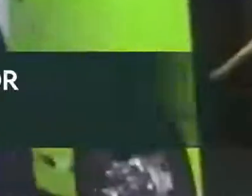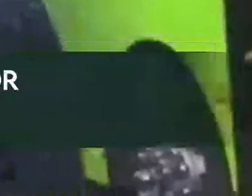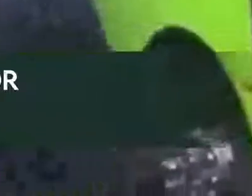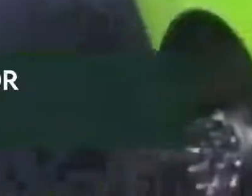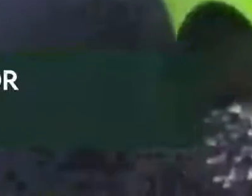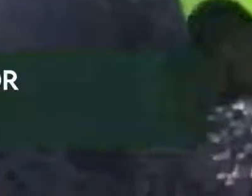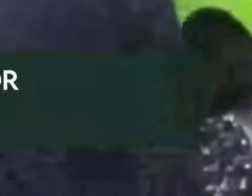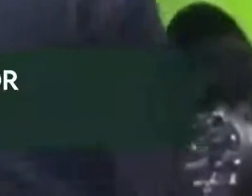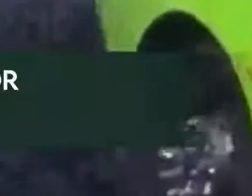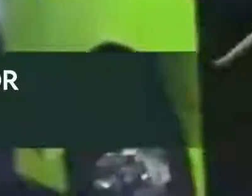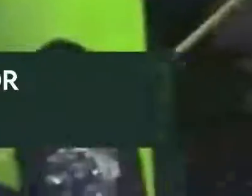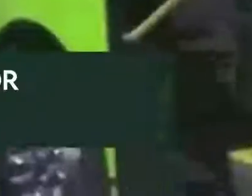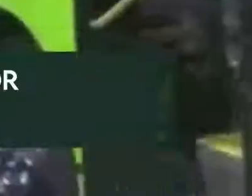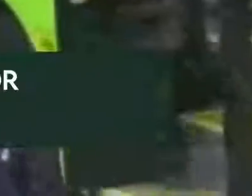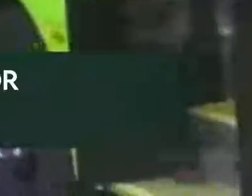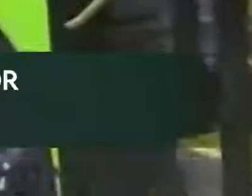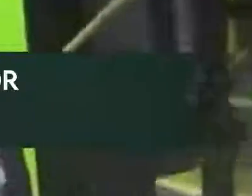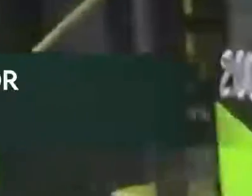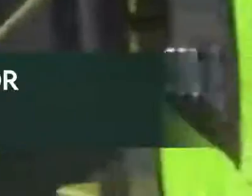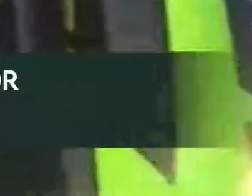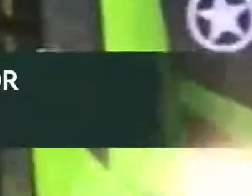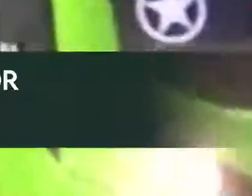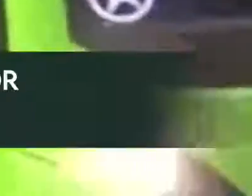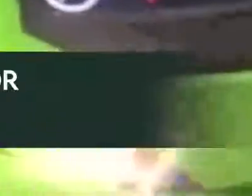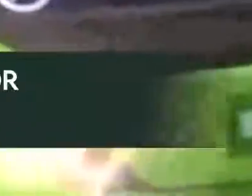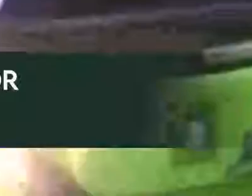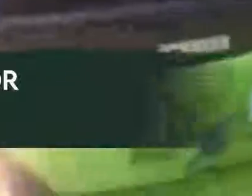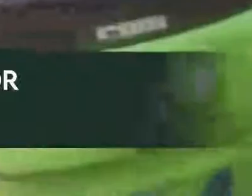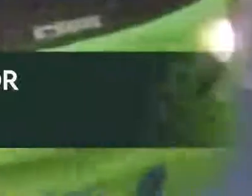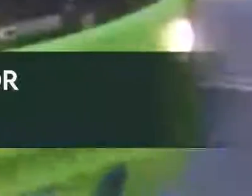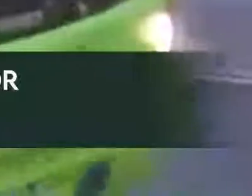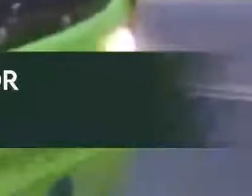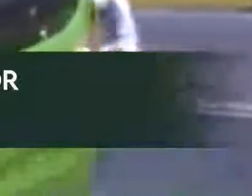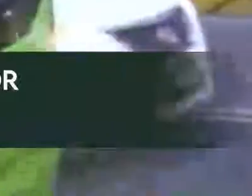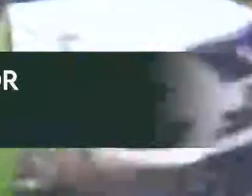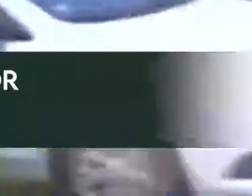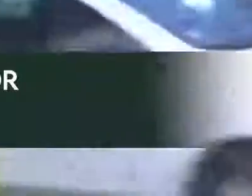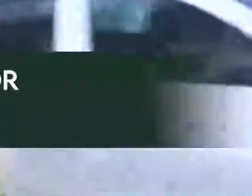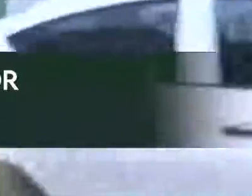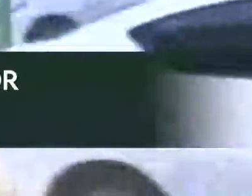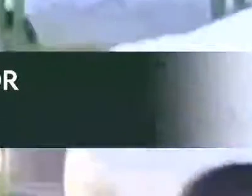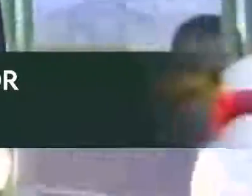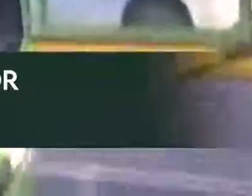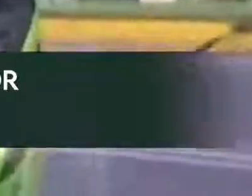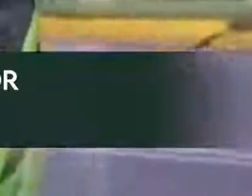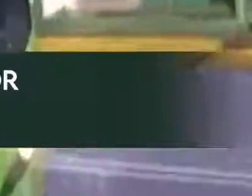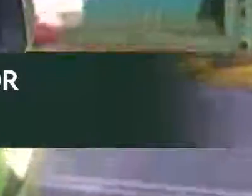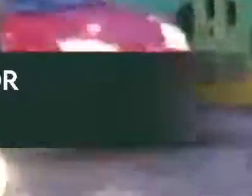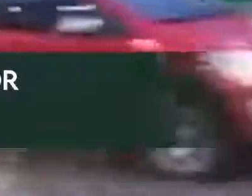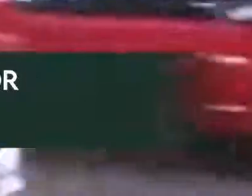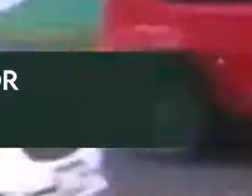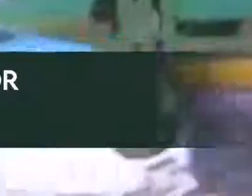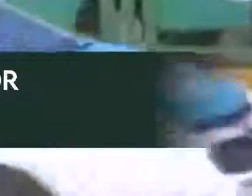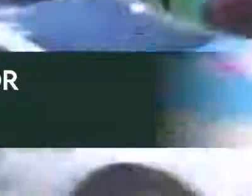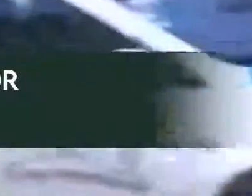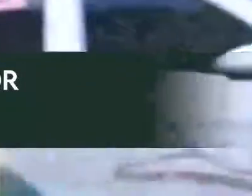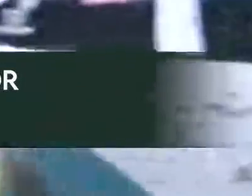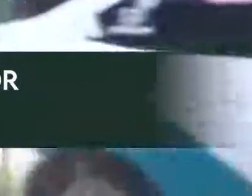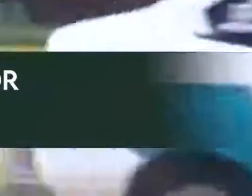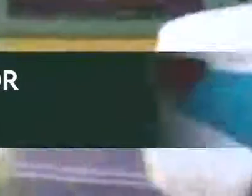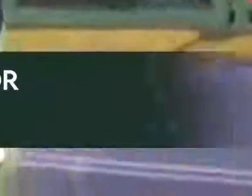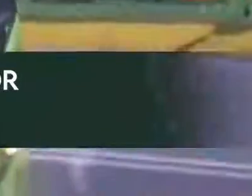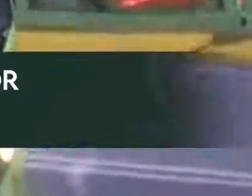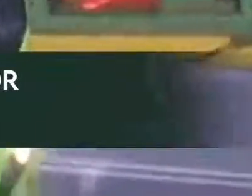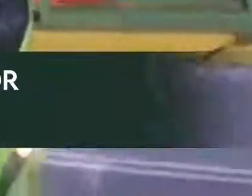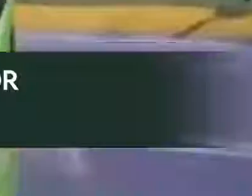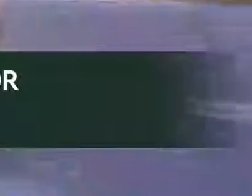entre Coatepec e Indios Verdes. El titular de Transportes Eléctricos, Martín López, dijo que en apoyo de los usuarios serán habilitadas 25